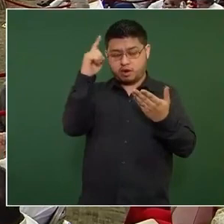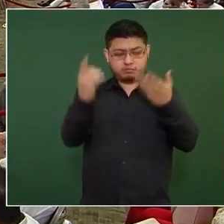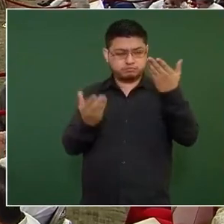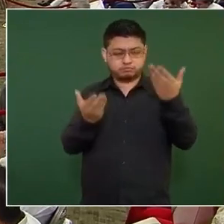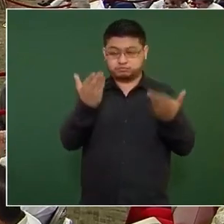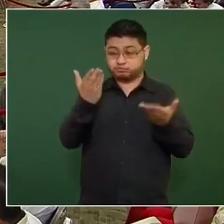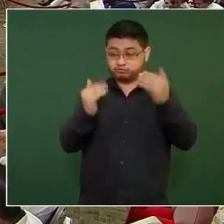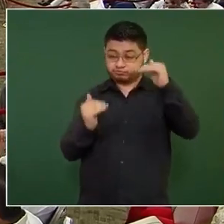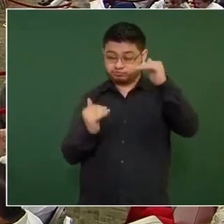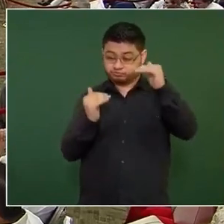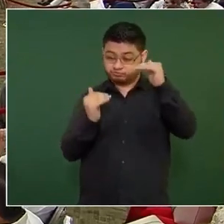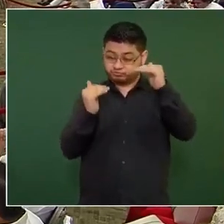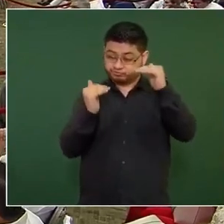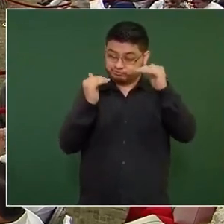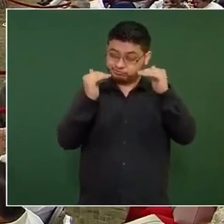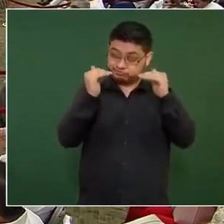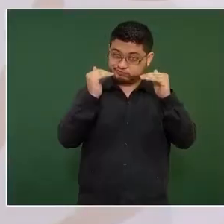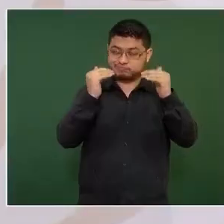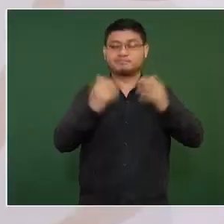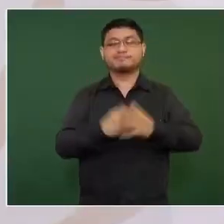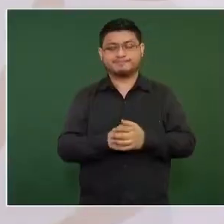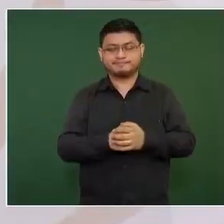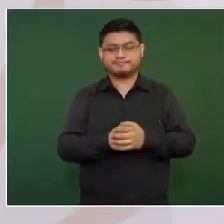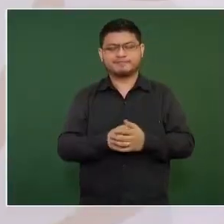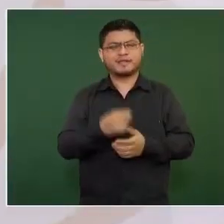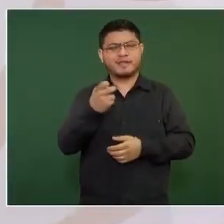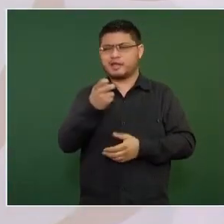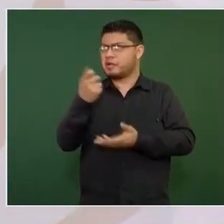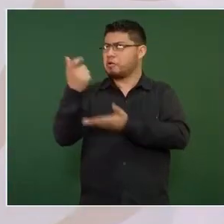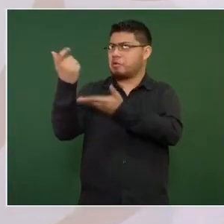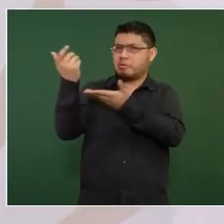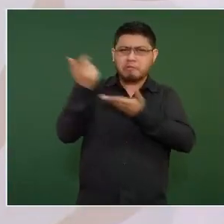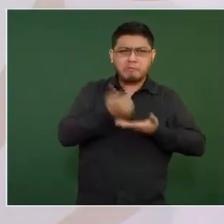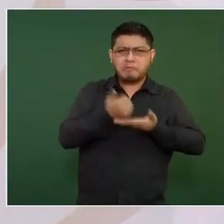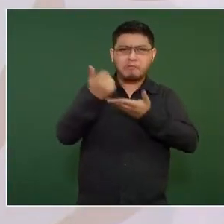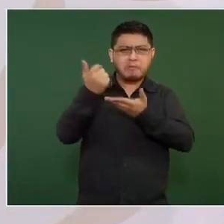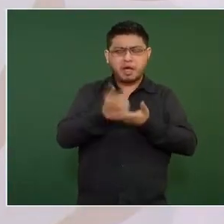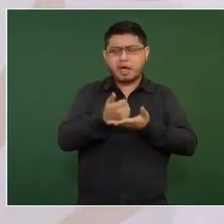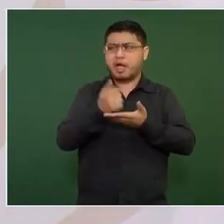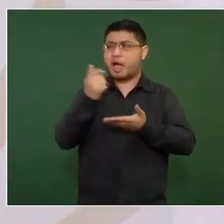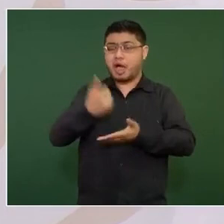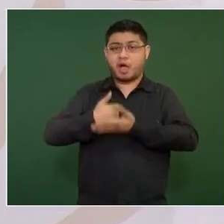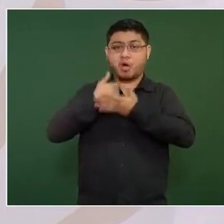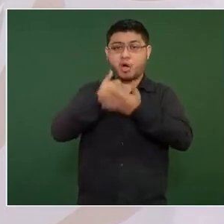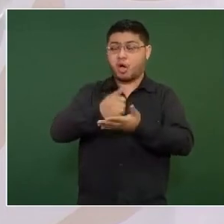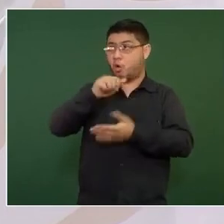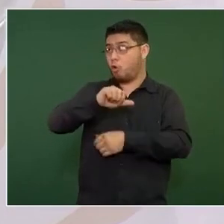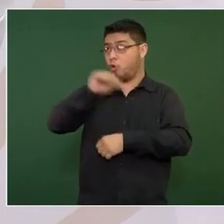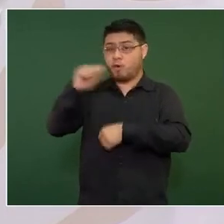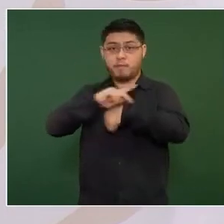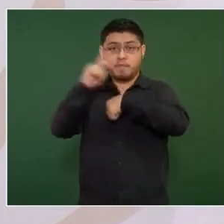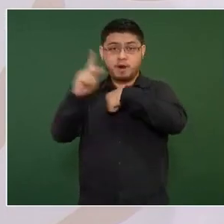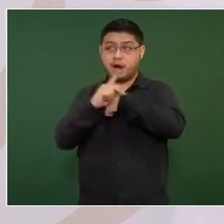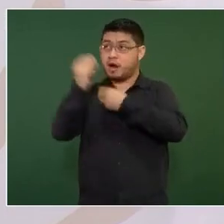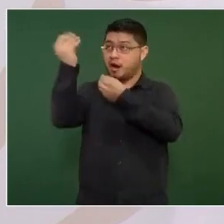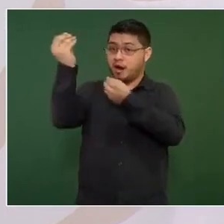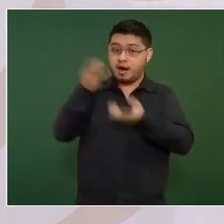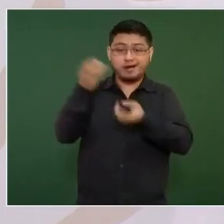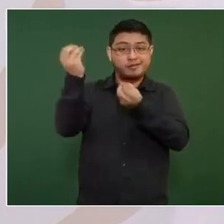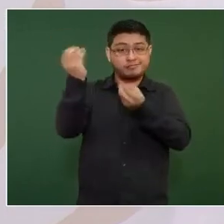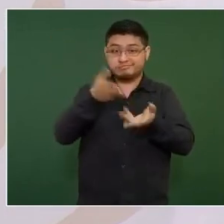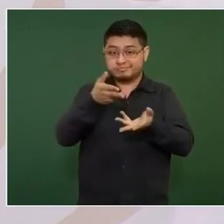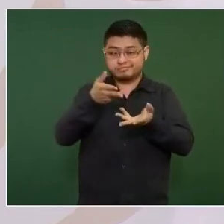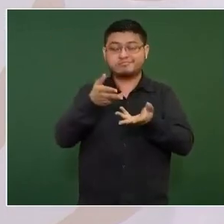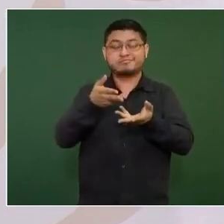Está llegando inversión extranjera como nunca, y las remesas que mandan nuestros paisanos, a los